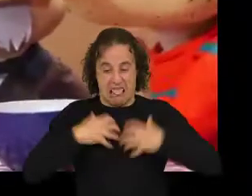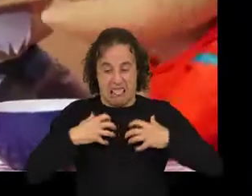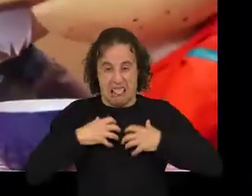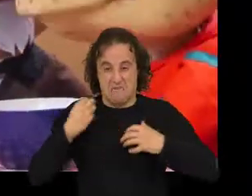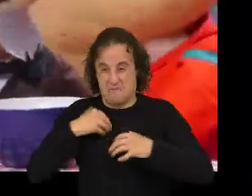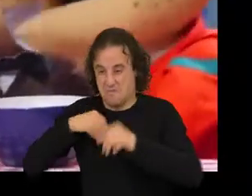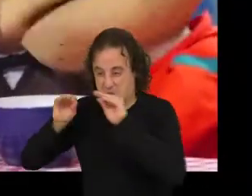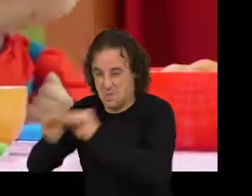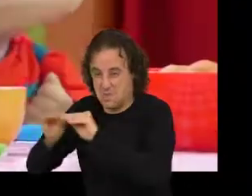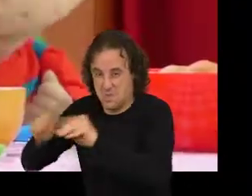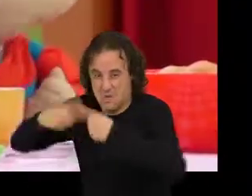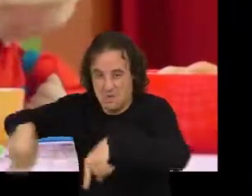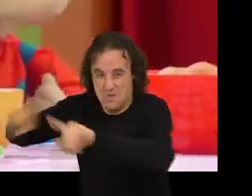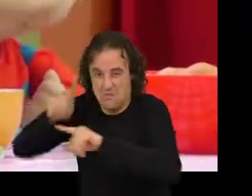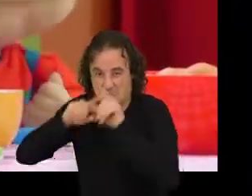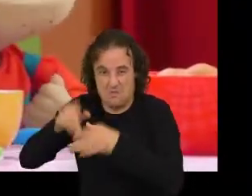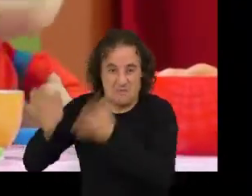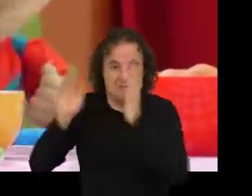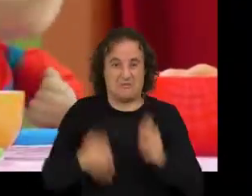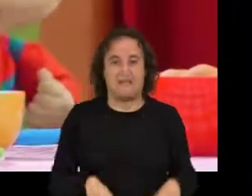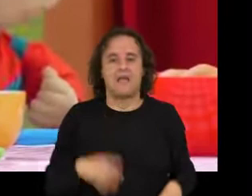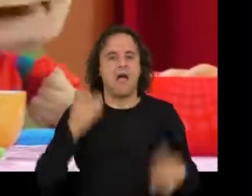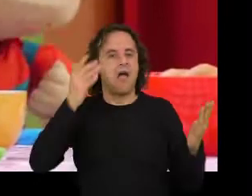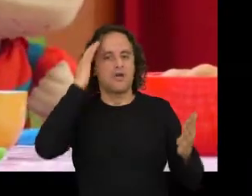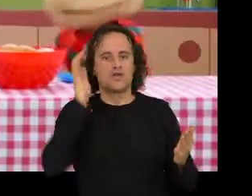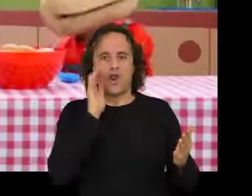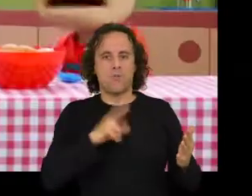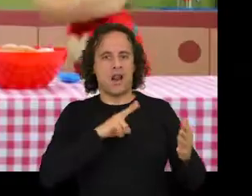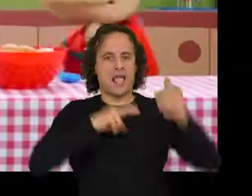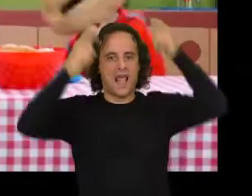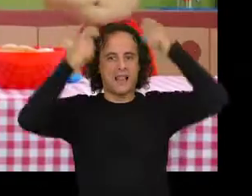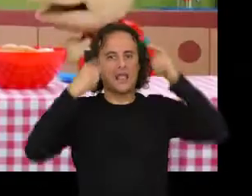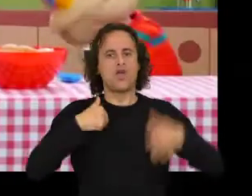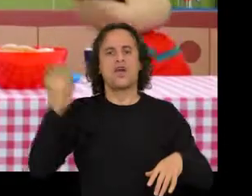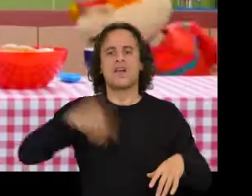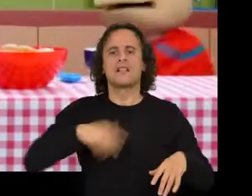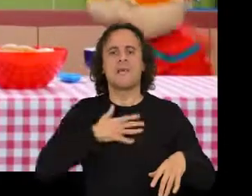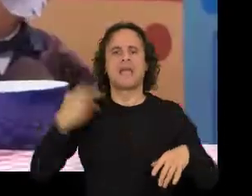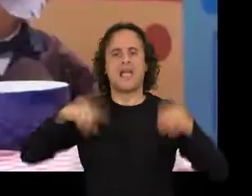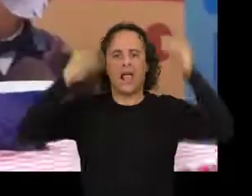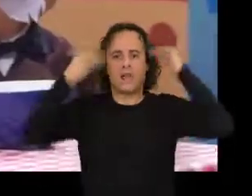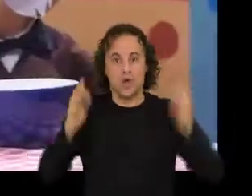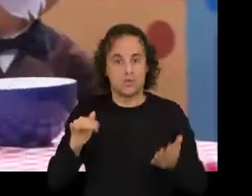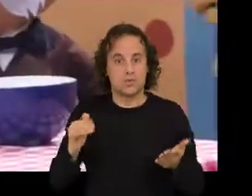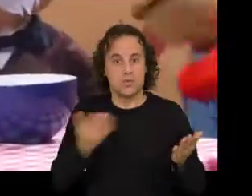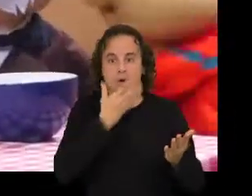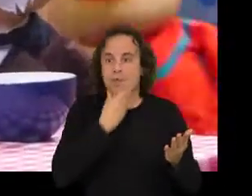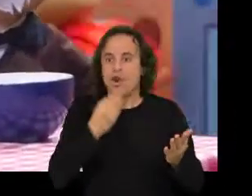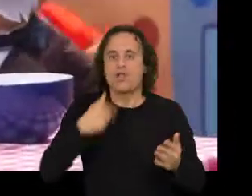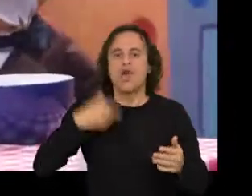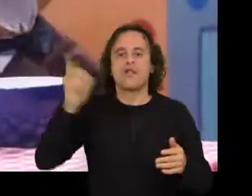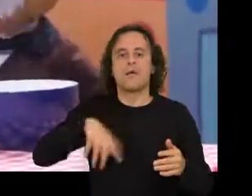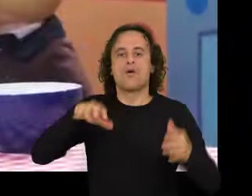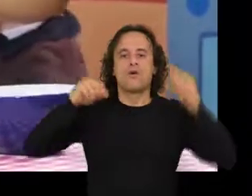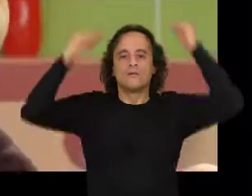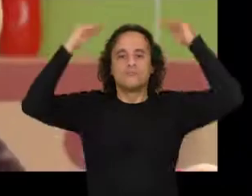Sonia, gústame a boina do neno do conto, muy elegante. Voy a poner una. Sí, es chulísima. Yo también voy a